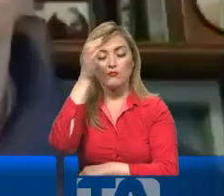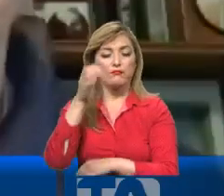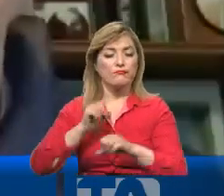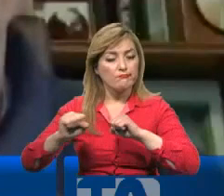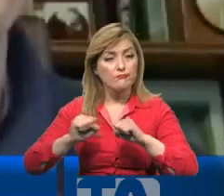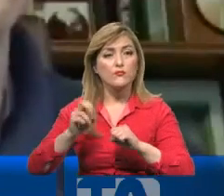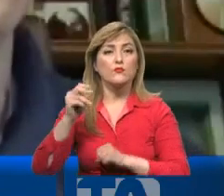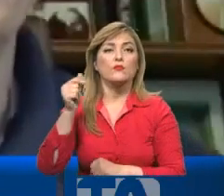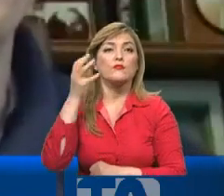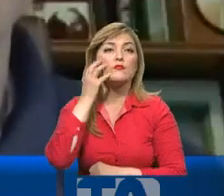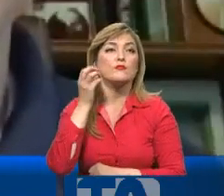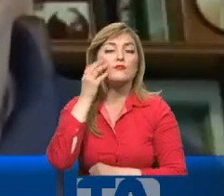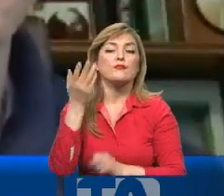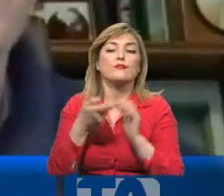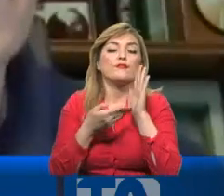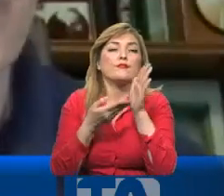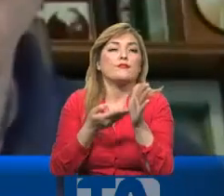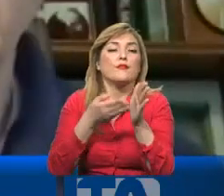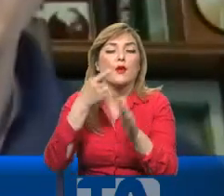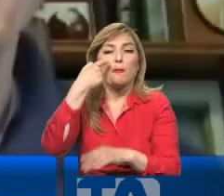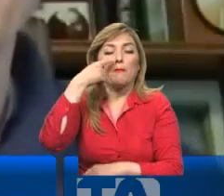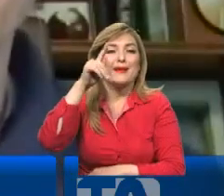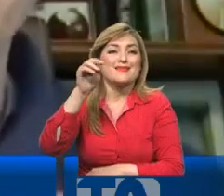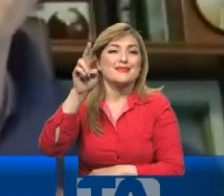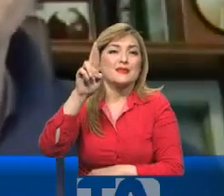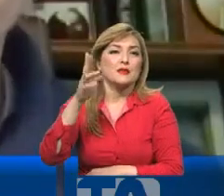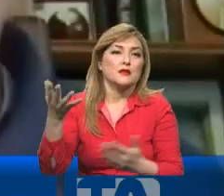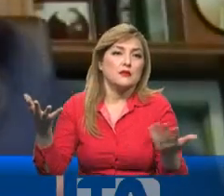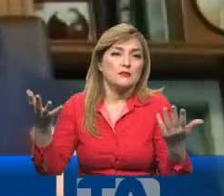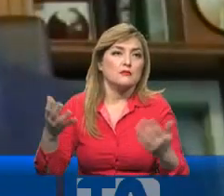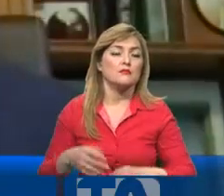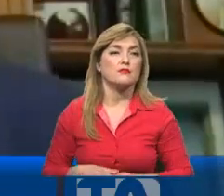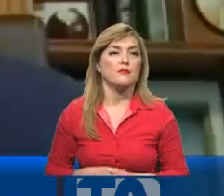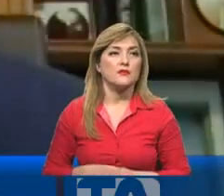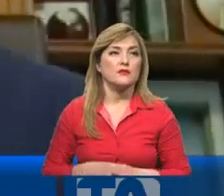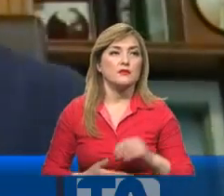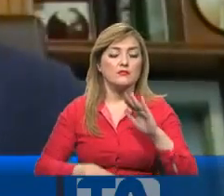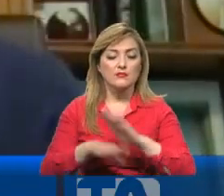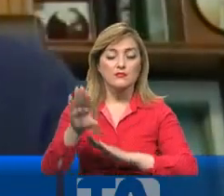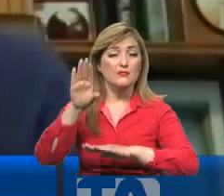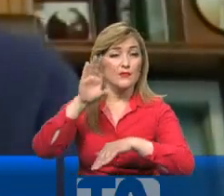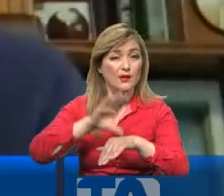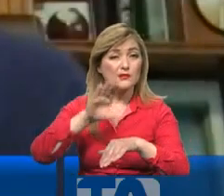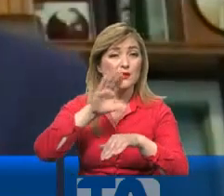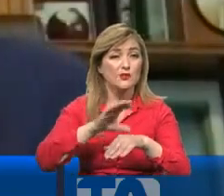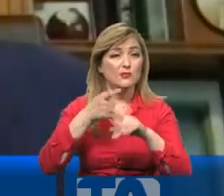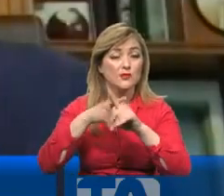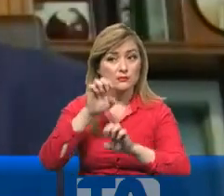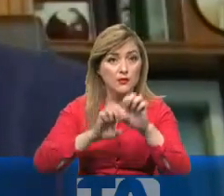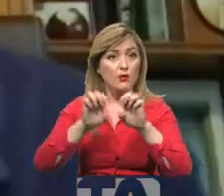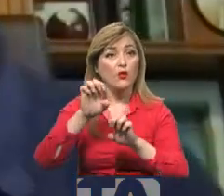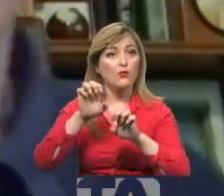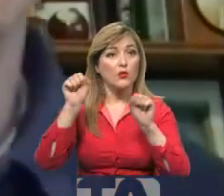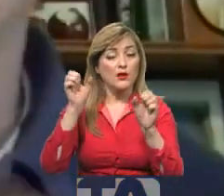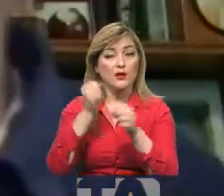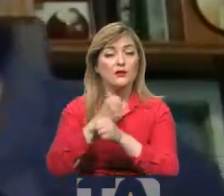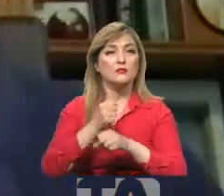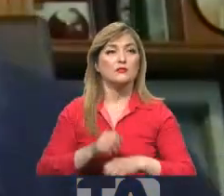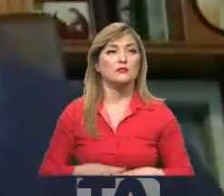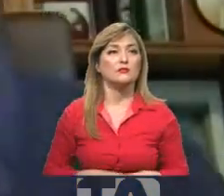tenemos la experiencia de lo que pasó con el PCR. Mientras más centros y calificados puedan hacer